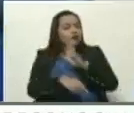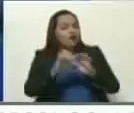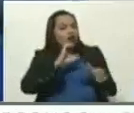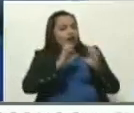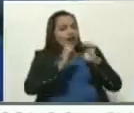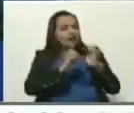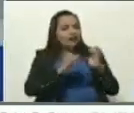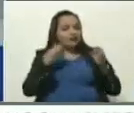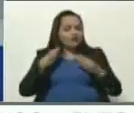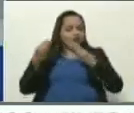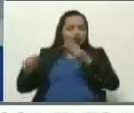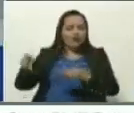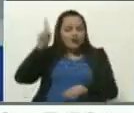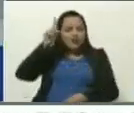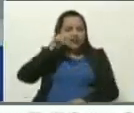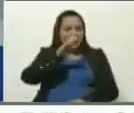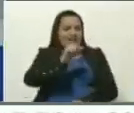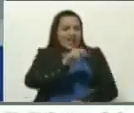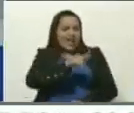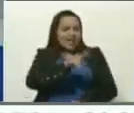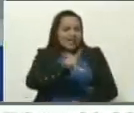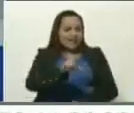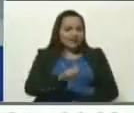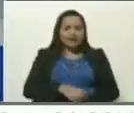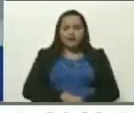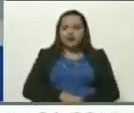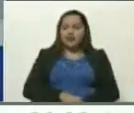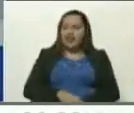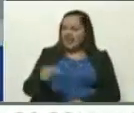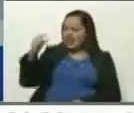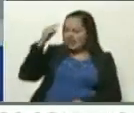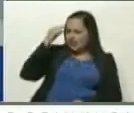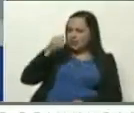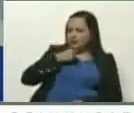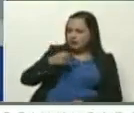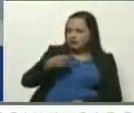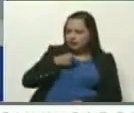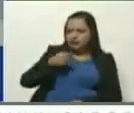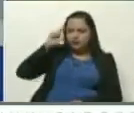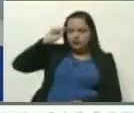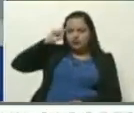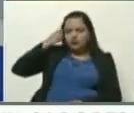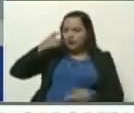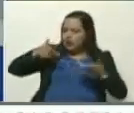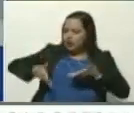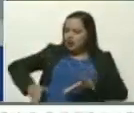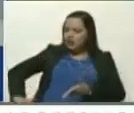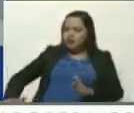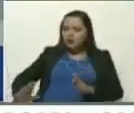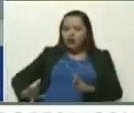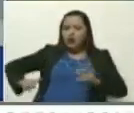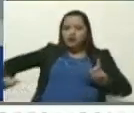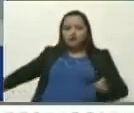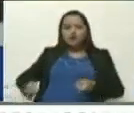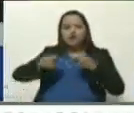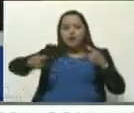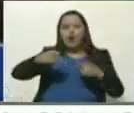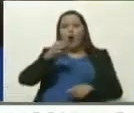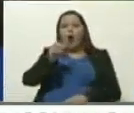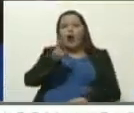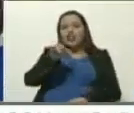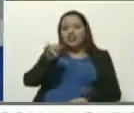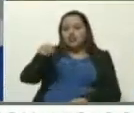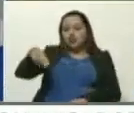deja el profesor Earle. El Día del Periodista se celebra o lo conmemoramos por el nacimiento del Correo Orinoco, la artillería del pensamiento para